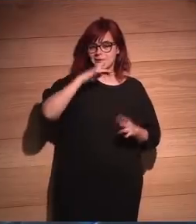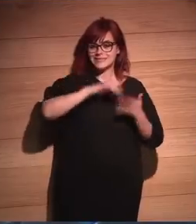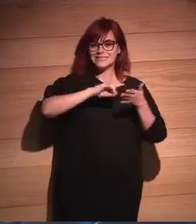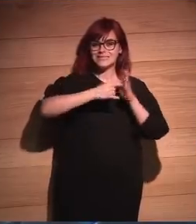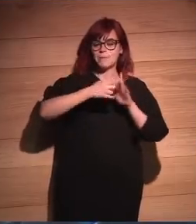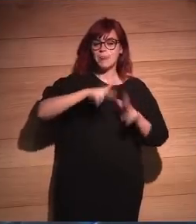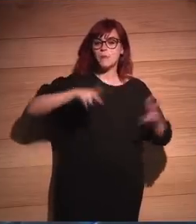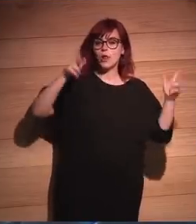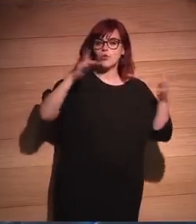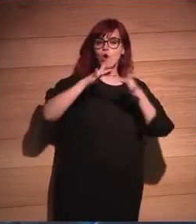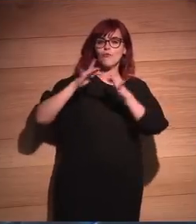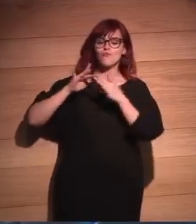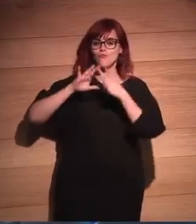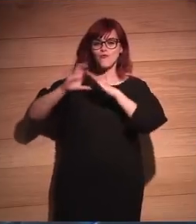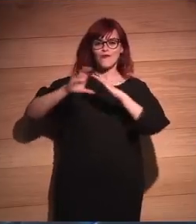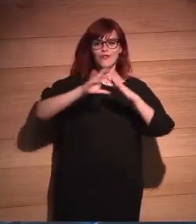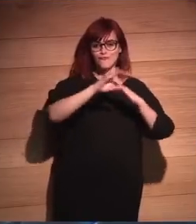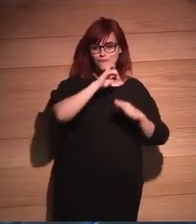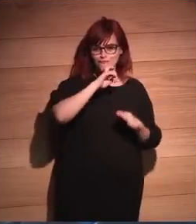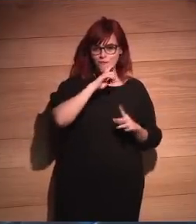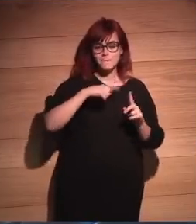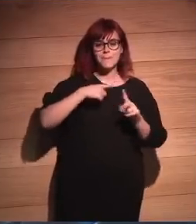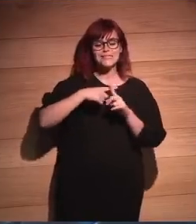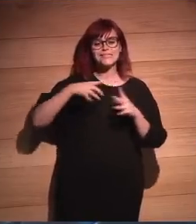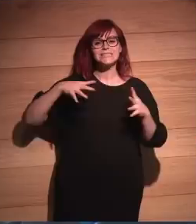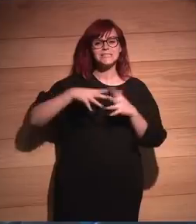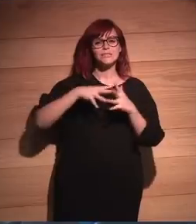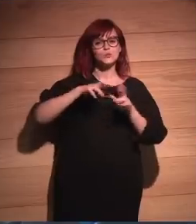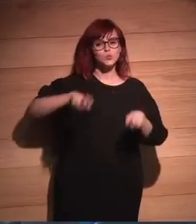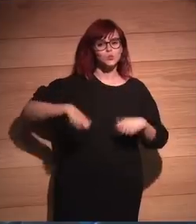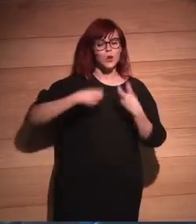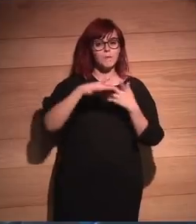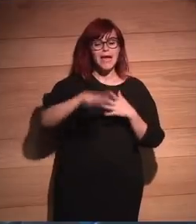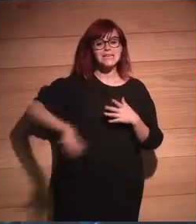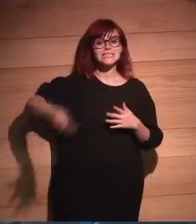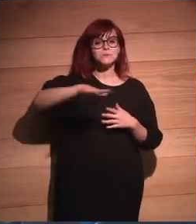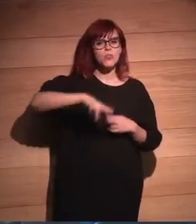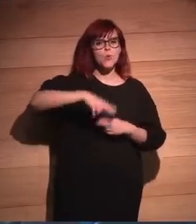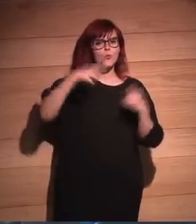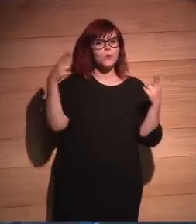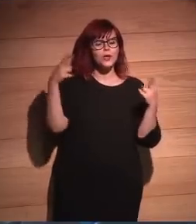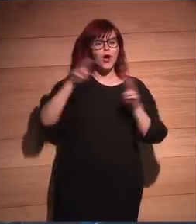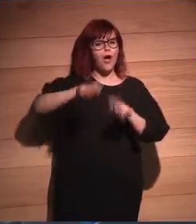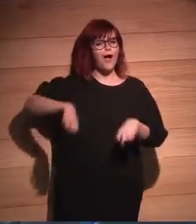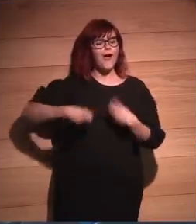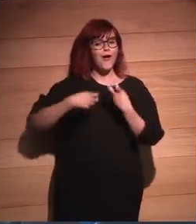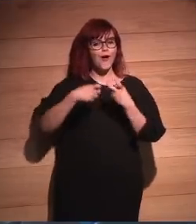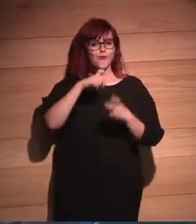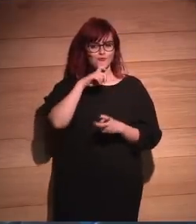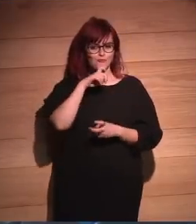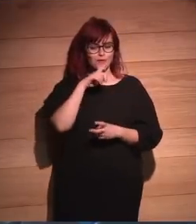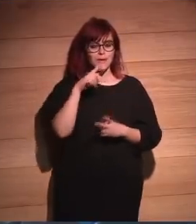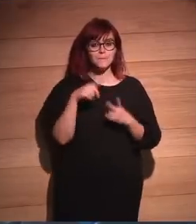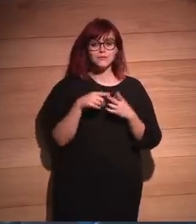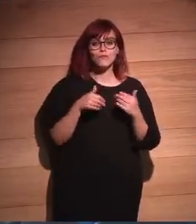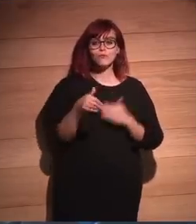sistemas democráticos, de cómo se está reestructurando eso que podemos llamar el espacio público y qué efectos puede tener